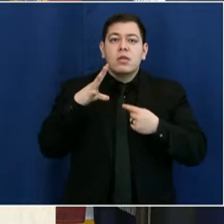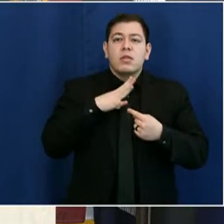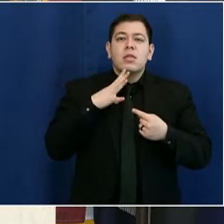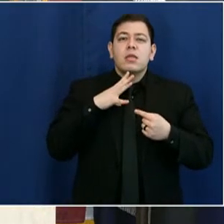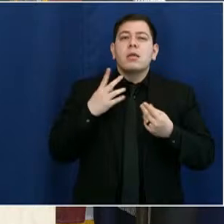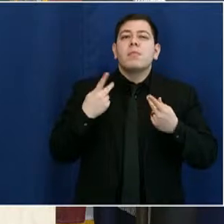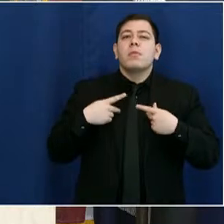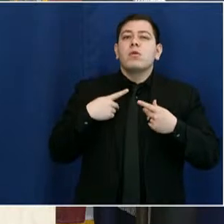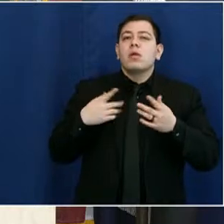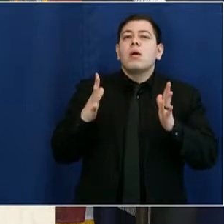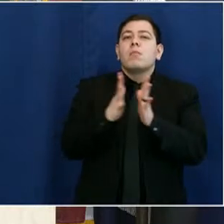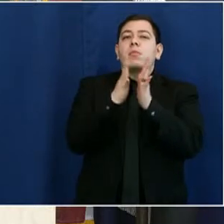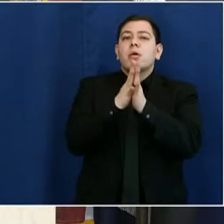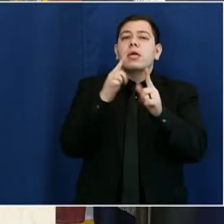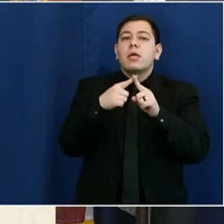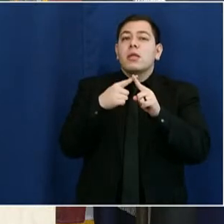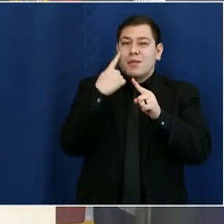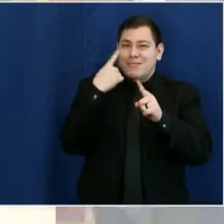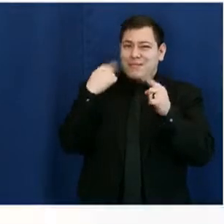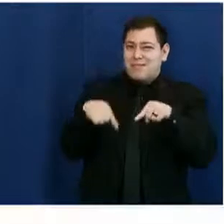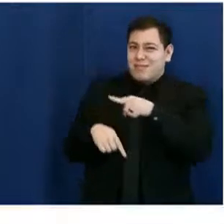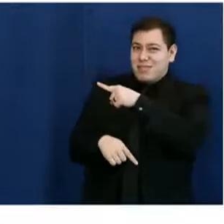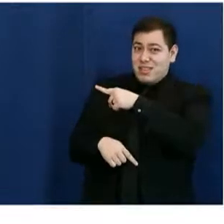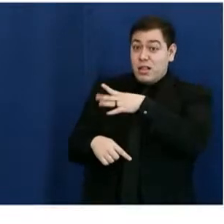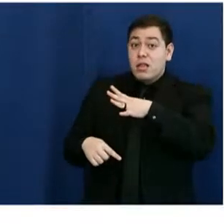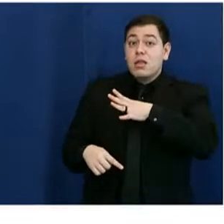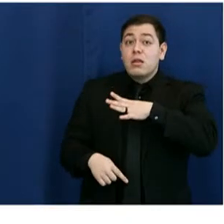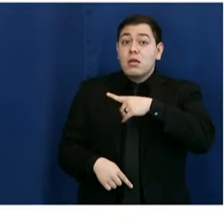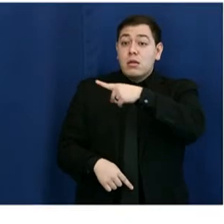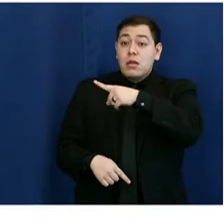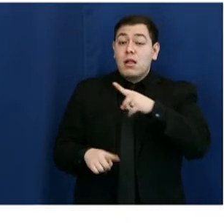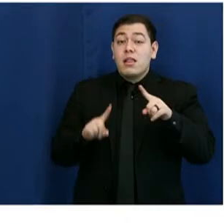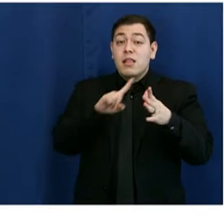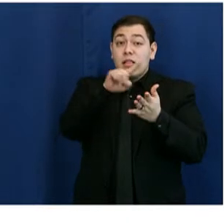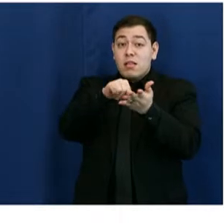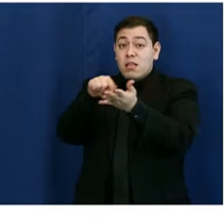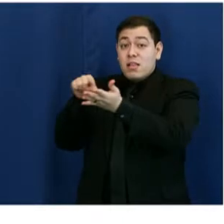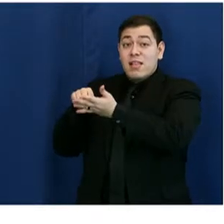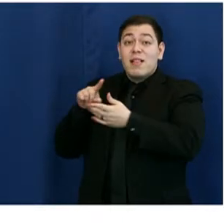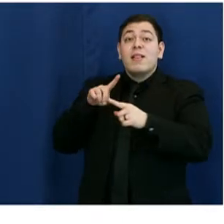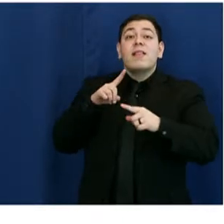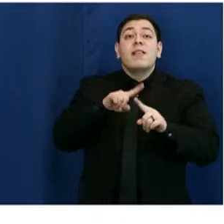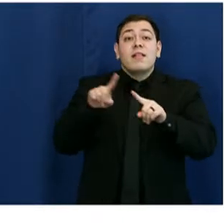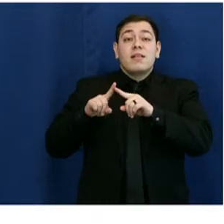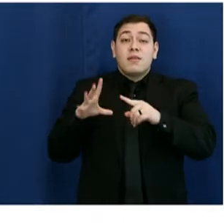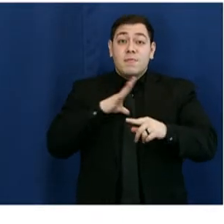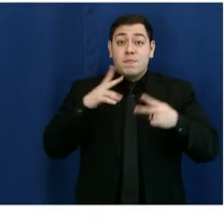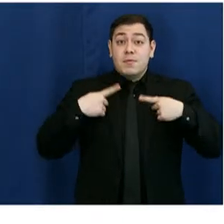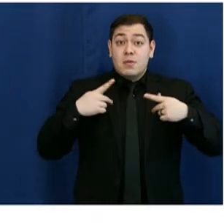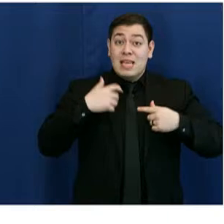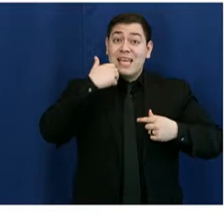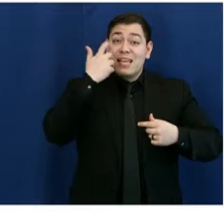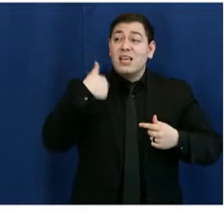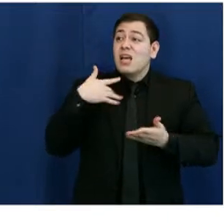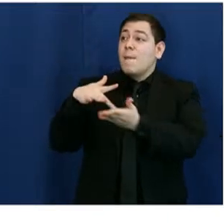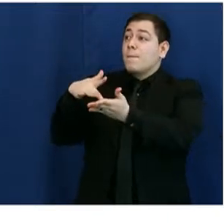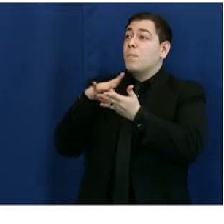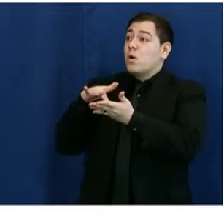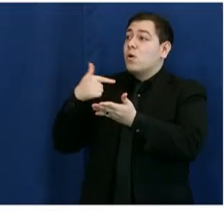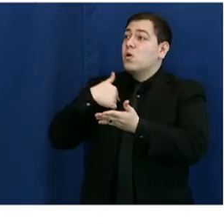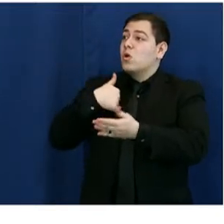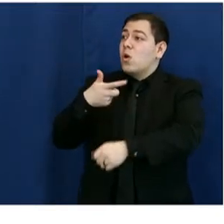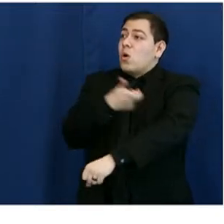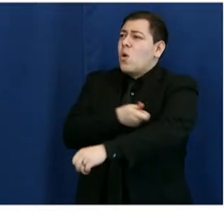please. Una de ellas es el programa que tenemos para ayudar asistencia de vacuna para crear equidad